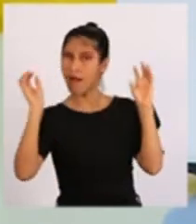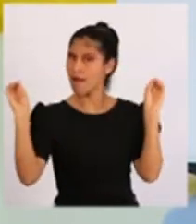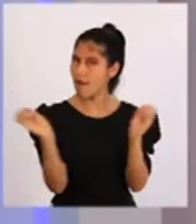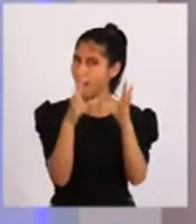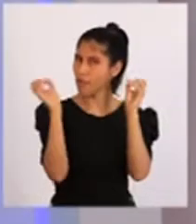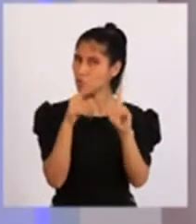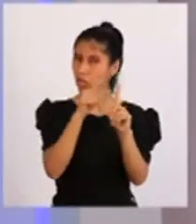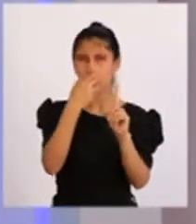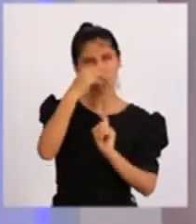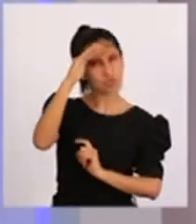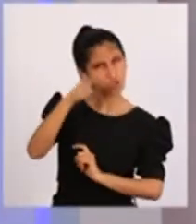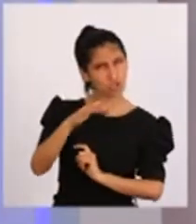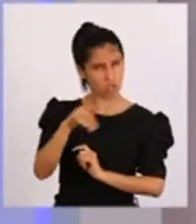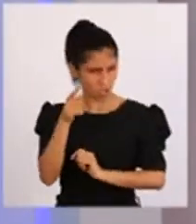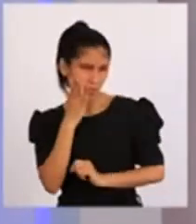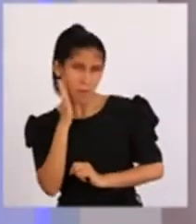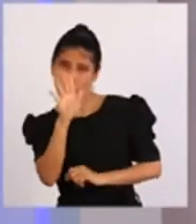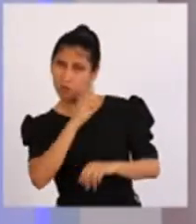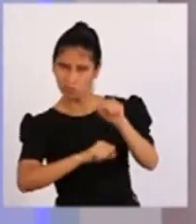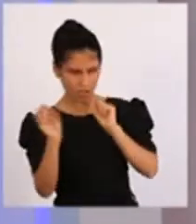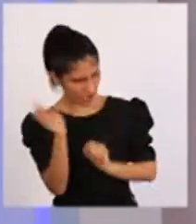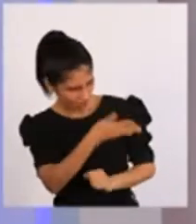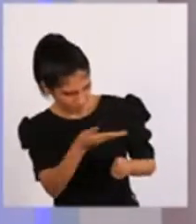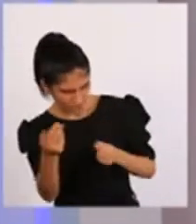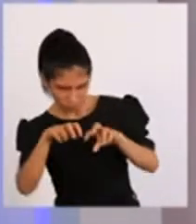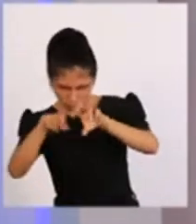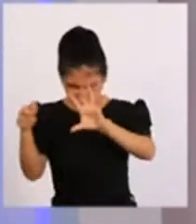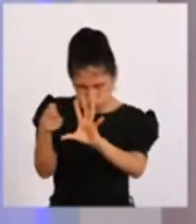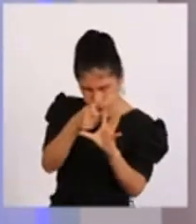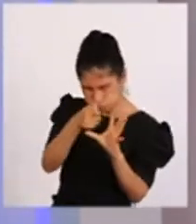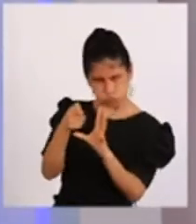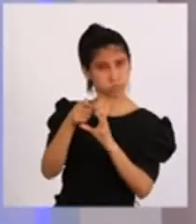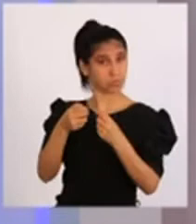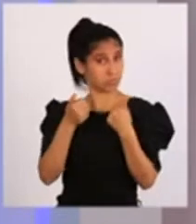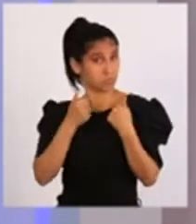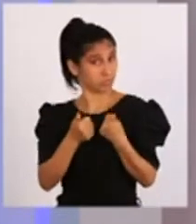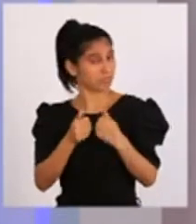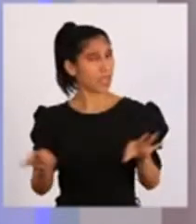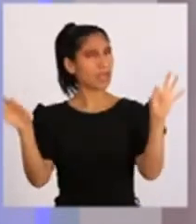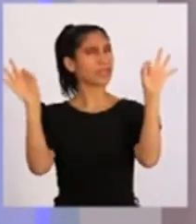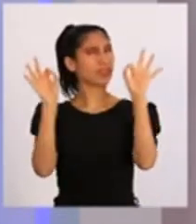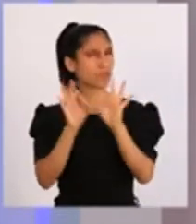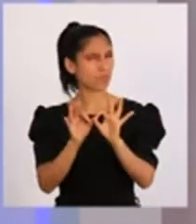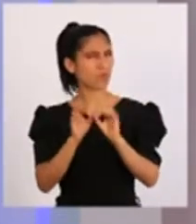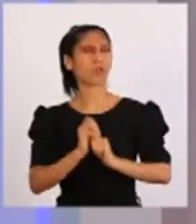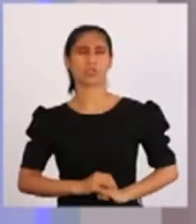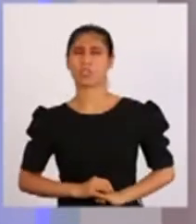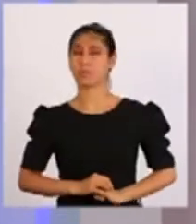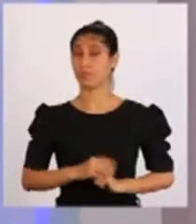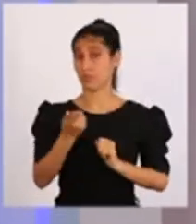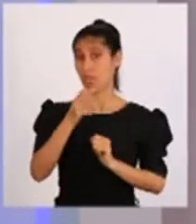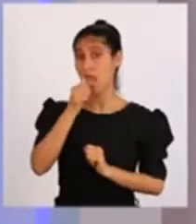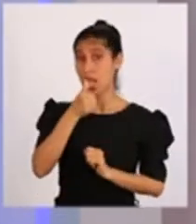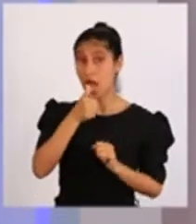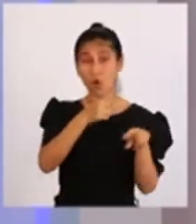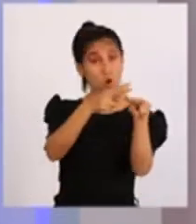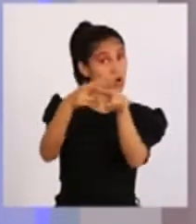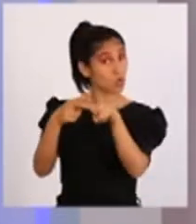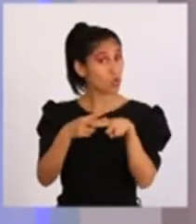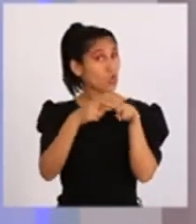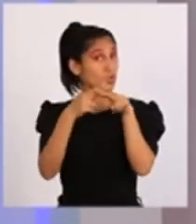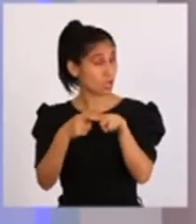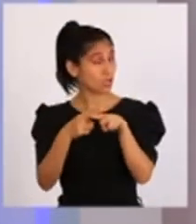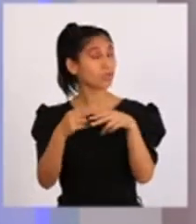niña? You did a great job, Mario. It is important to conserve water. It is